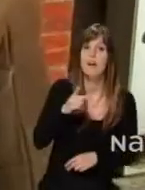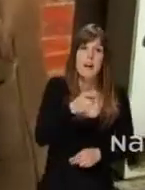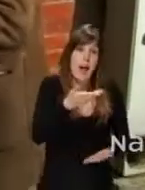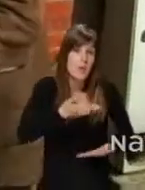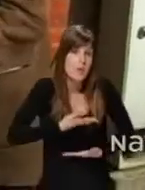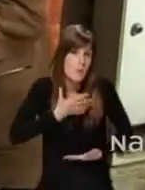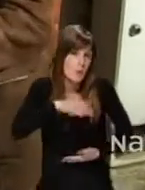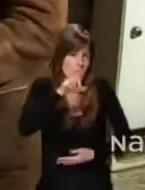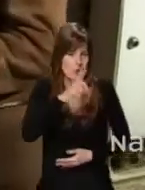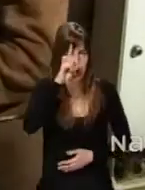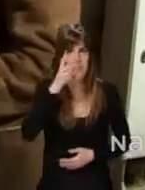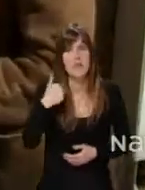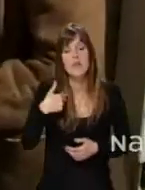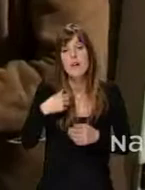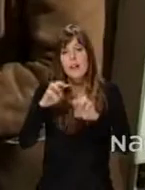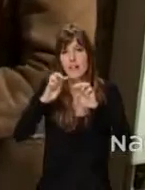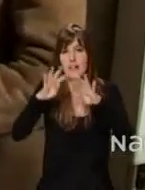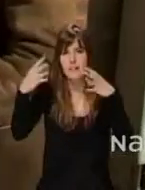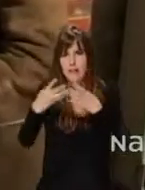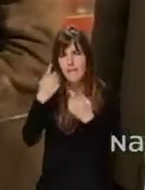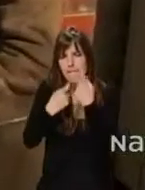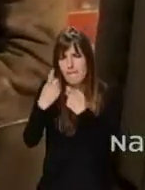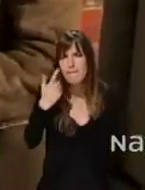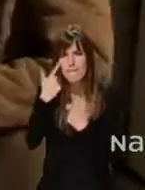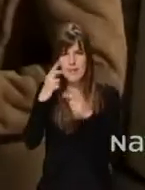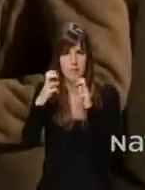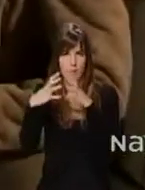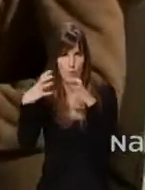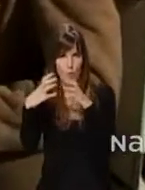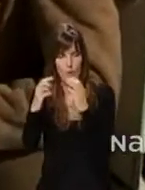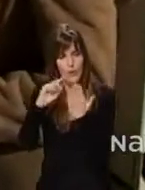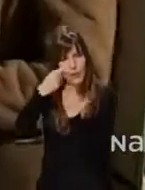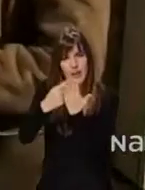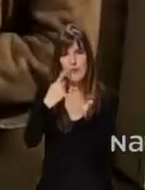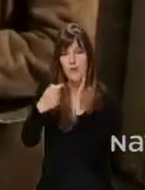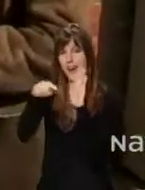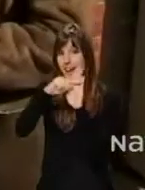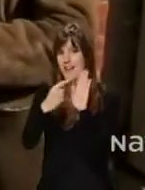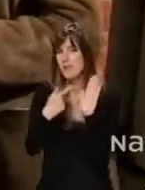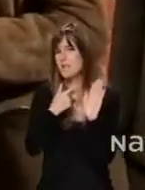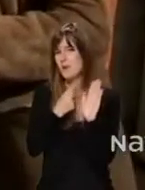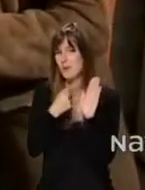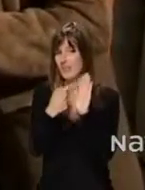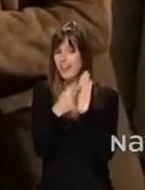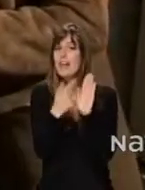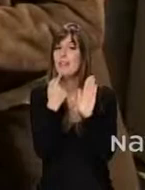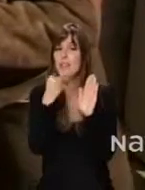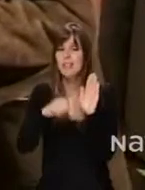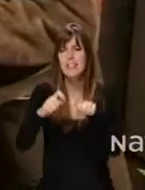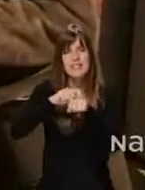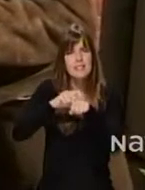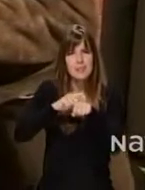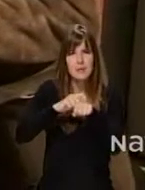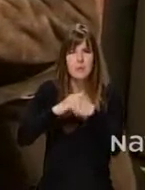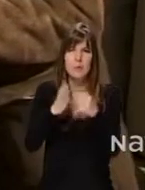Ayudar, es que mira, he sacado información de Eurovilla en internet, sí. Y aparece, que es lo que más me gusta a mí, por eso suelo venir a los pueblos, que aquí